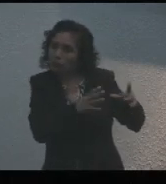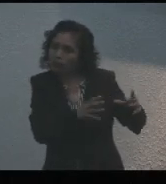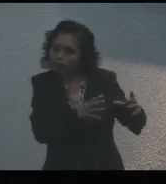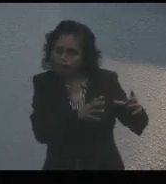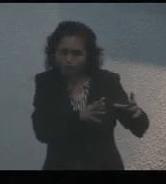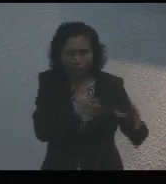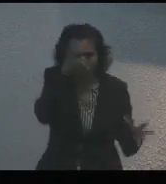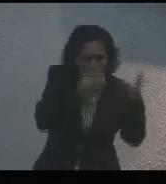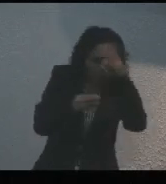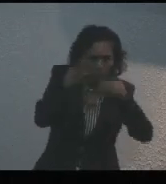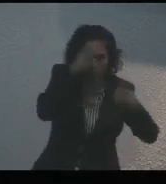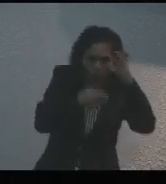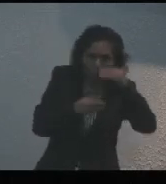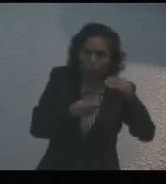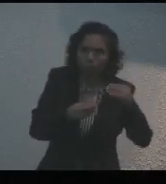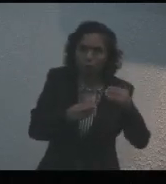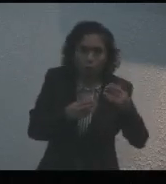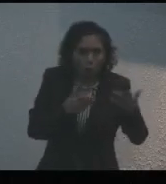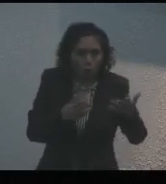capacitándose,